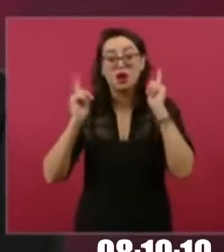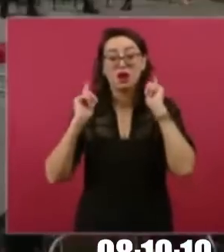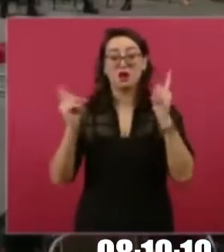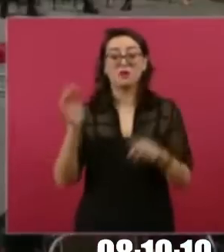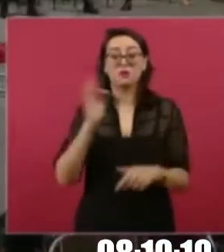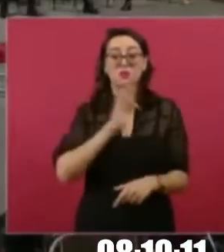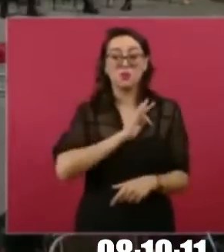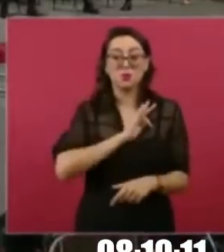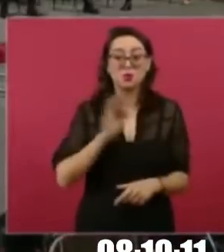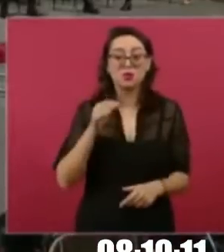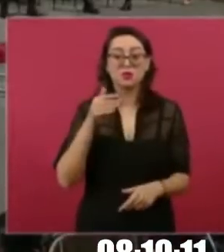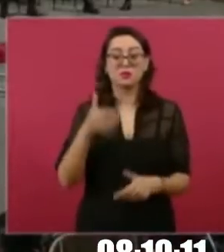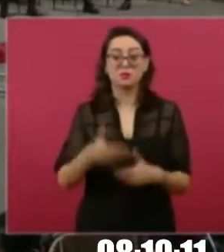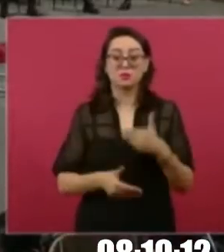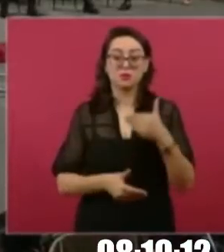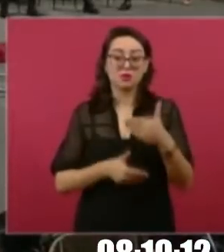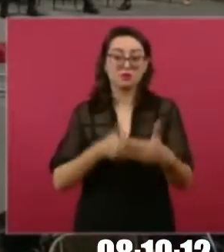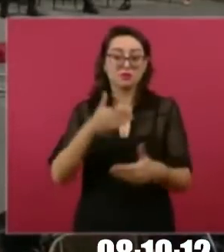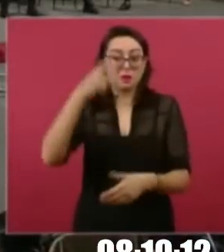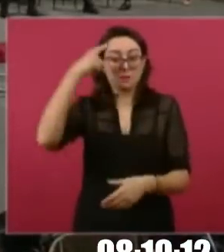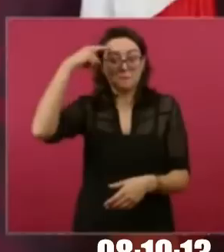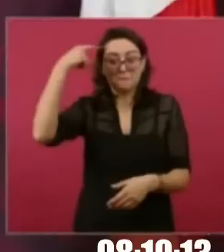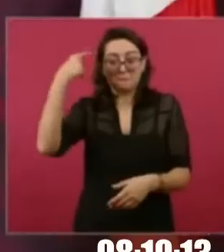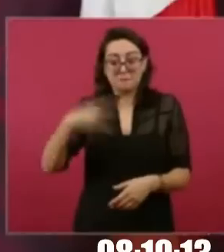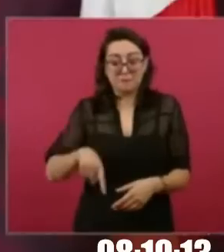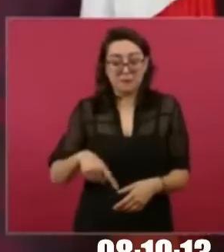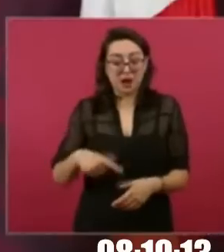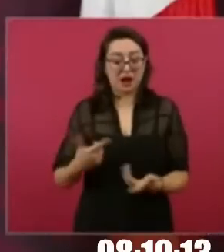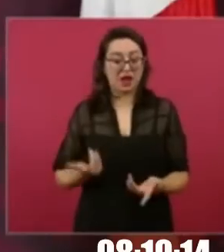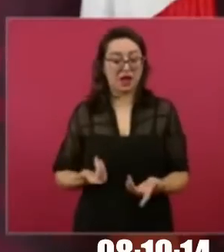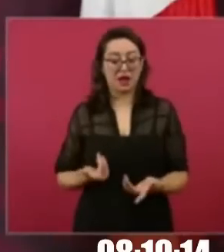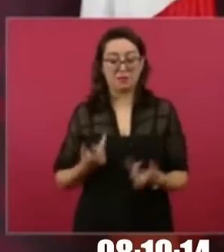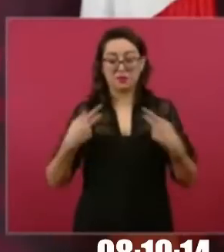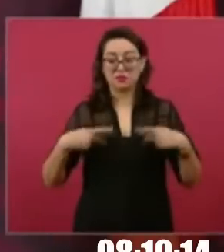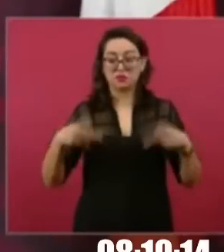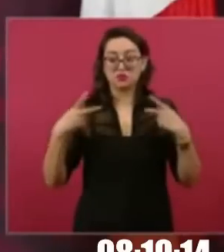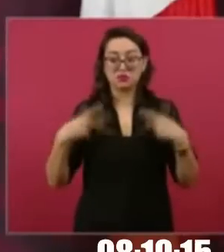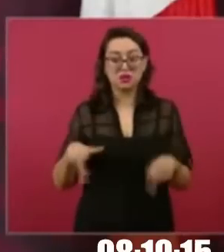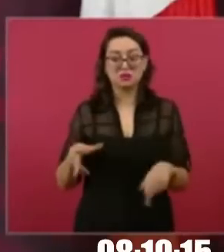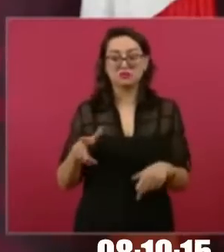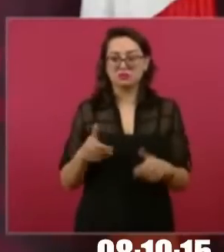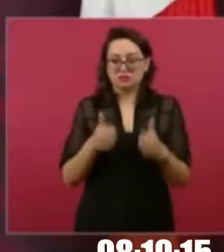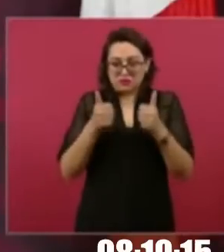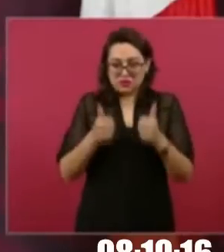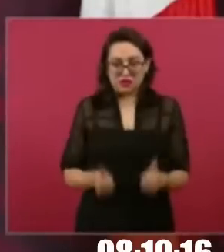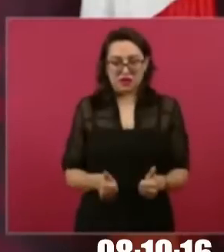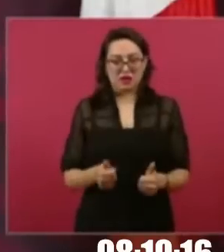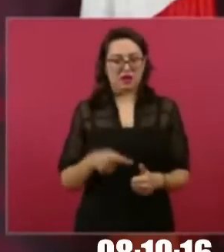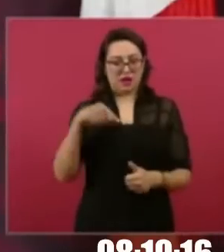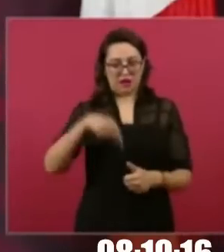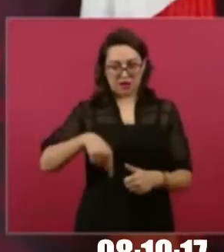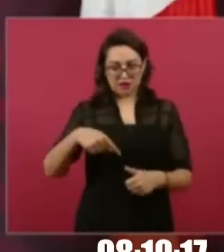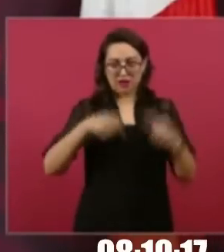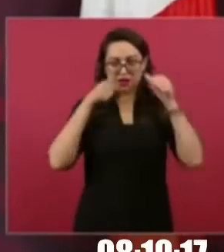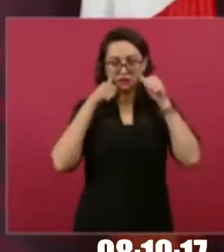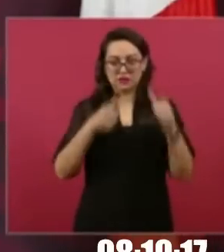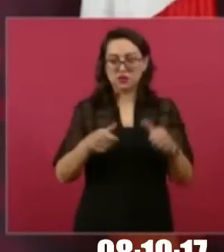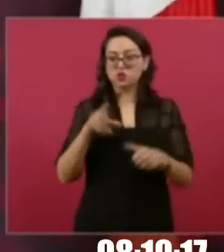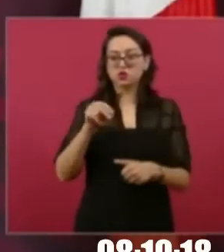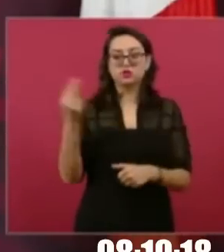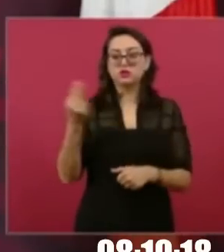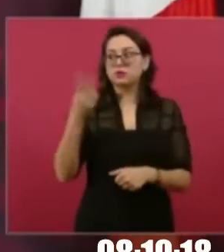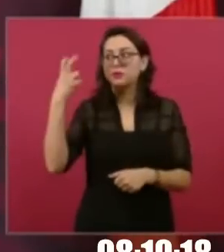oportunidad de que la gente ya no salga de nuestra casa Isla finalmente pues se han invertido en la